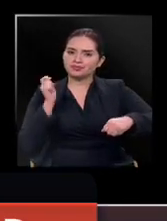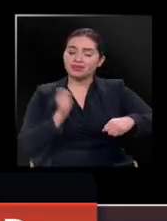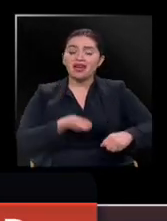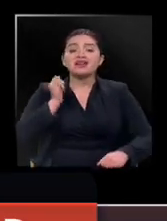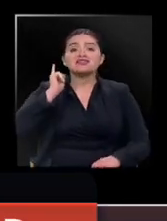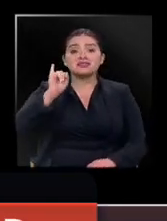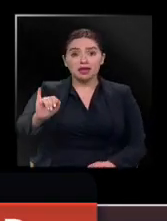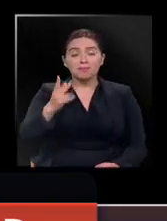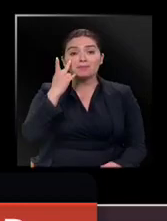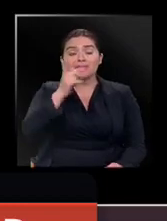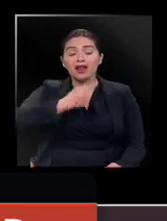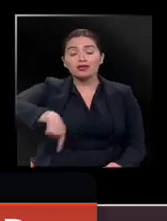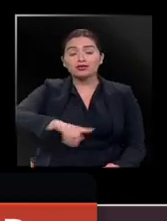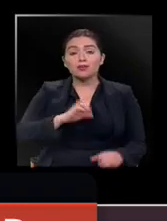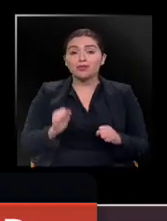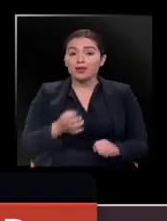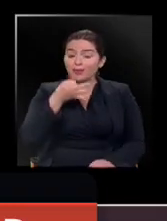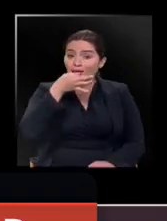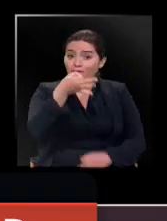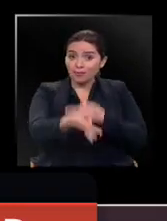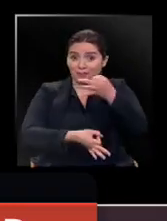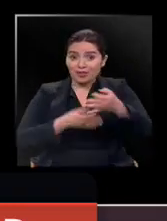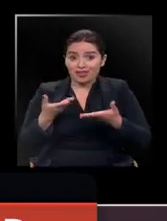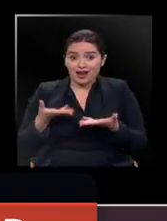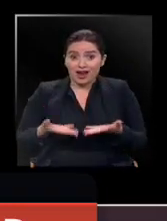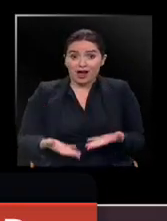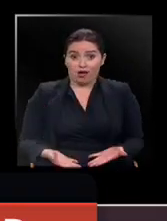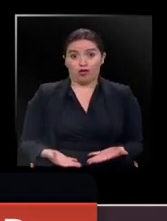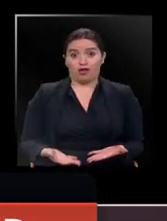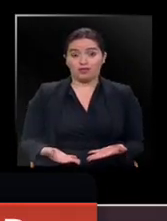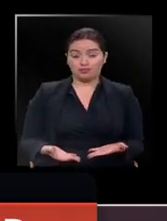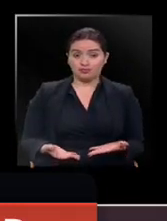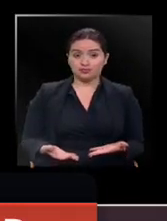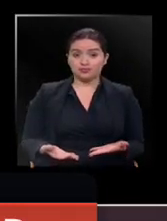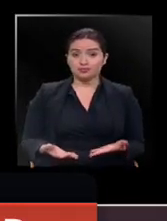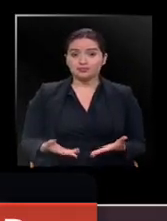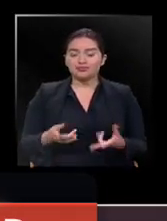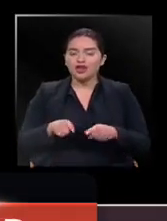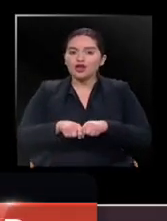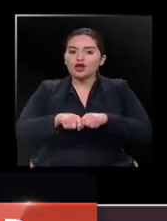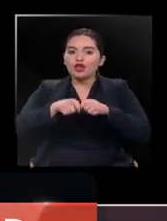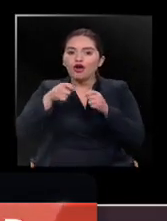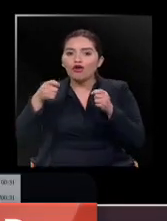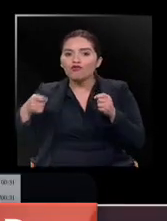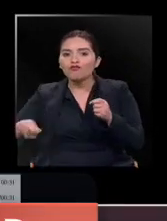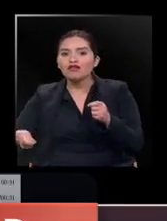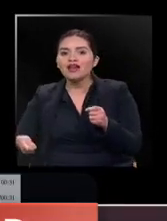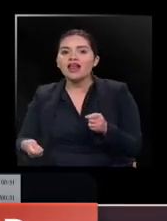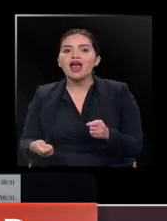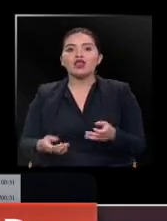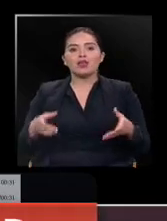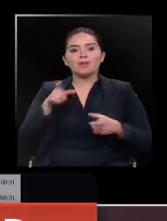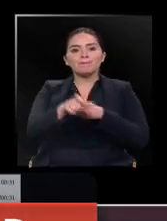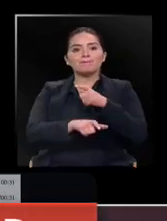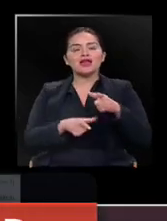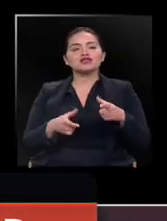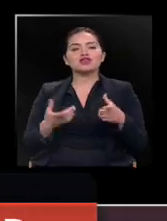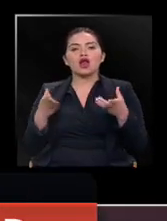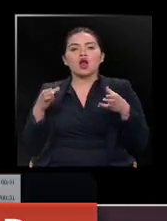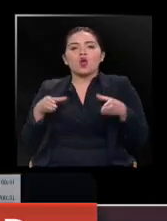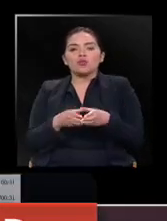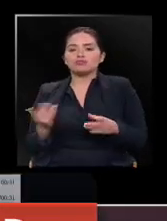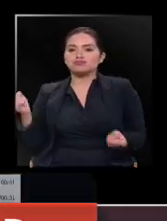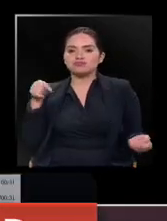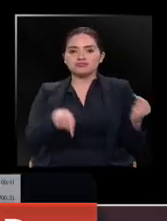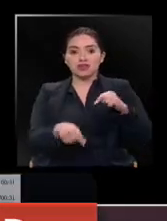Sí, mira, lo que nosotros podemos comentar ahora es que básicamente se ha redoblado los efectivos que han llegado a este sector,